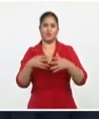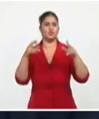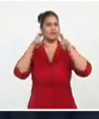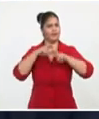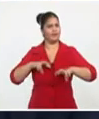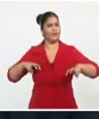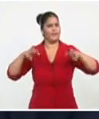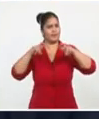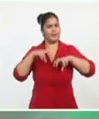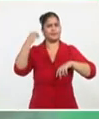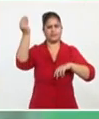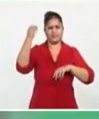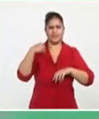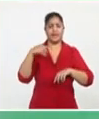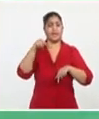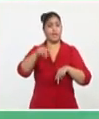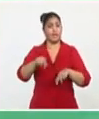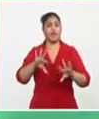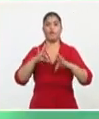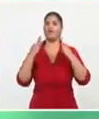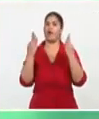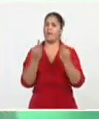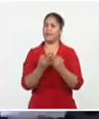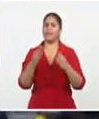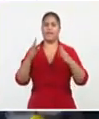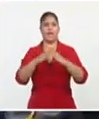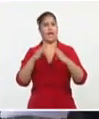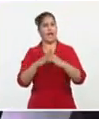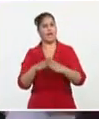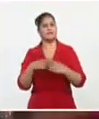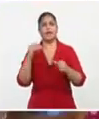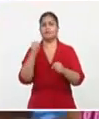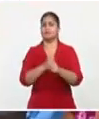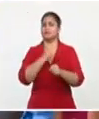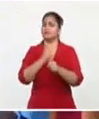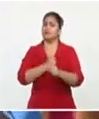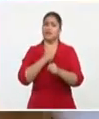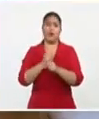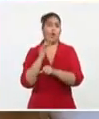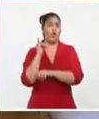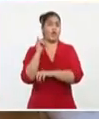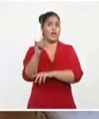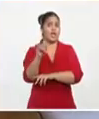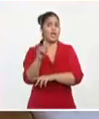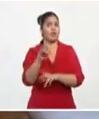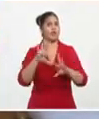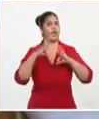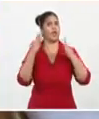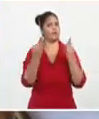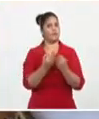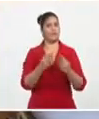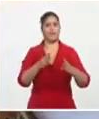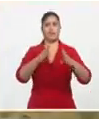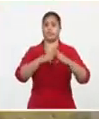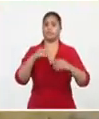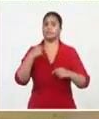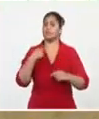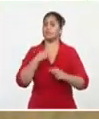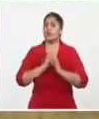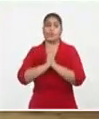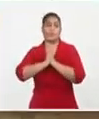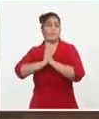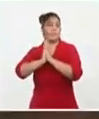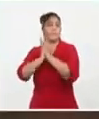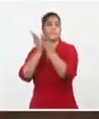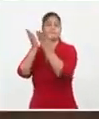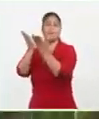tener mucho nivel de renuncia. Yo le rezo mucho para que perseveren, para que no se desanimen, para que sigan